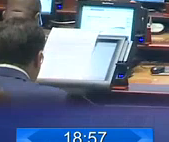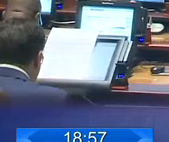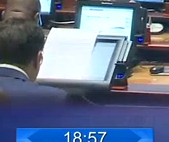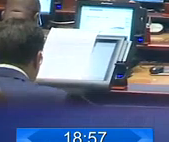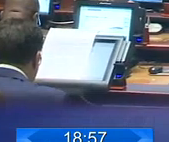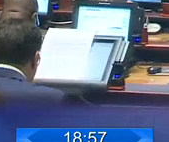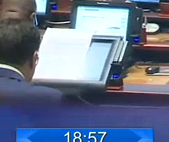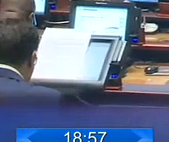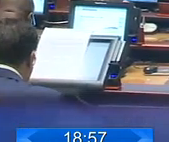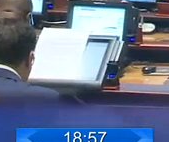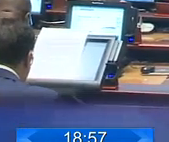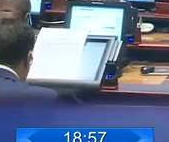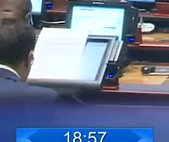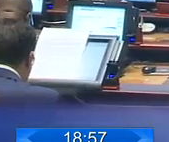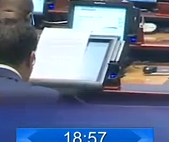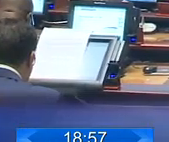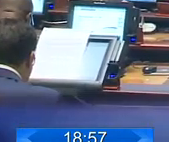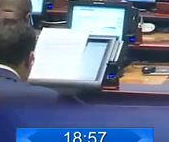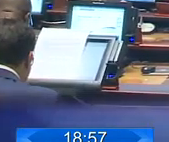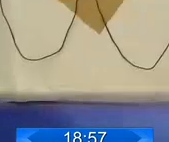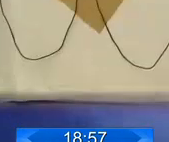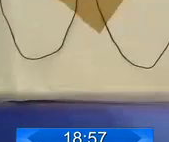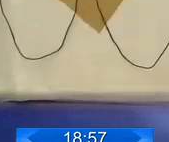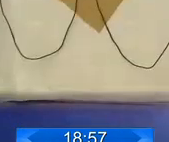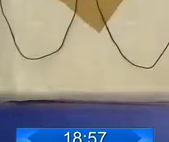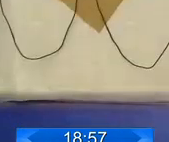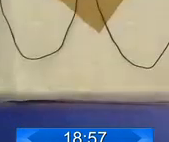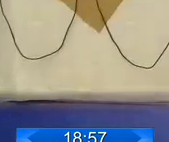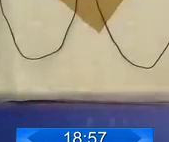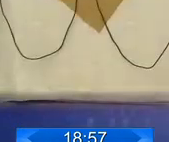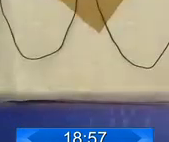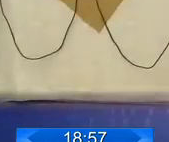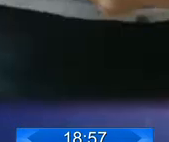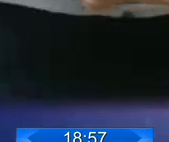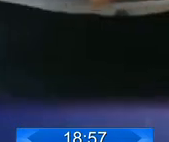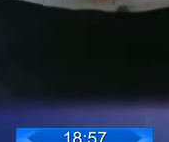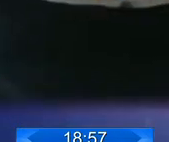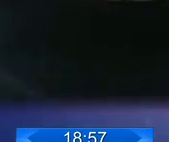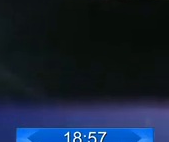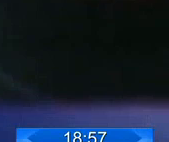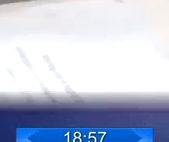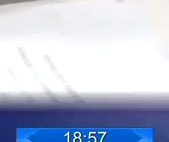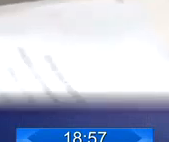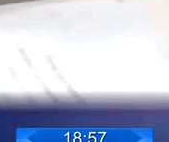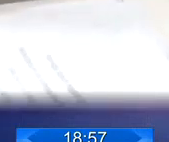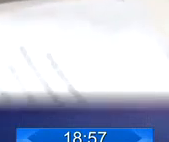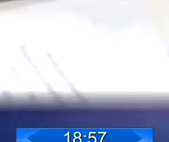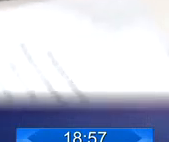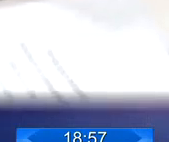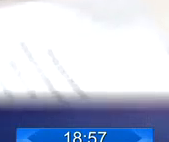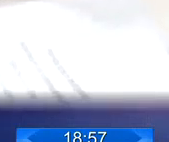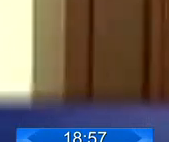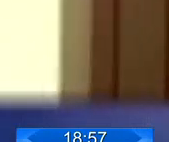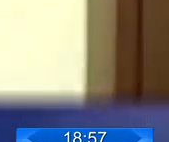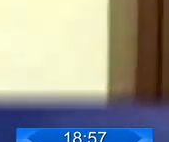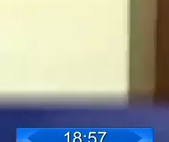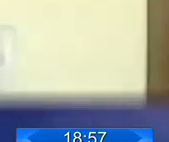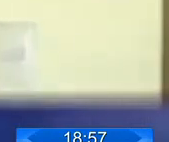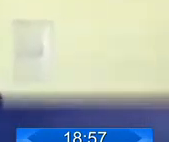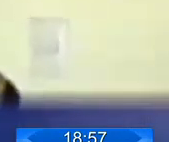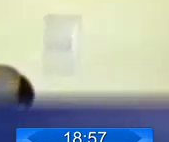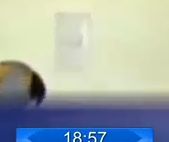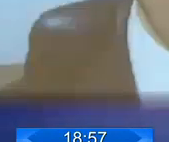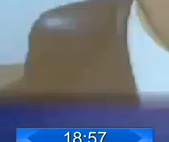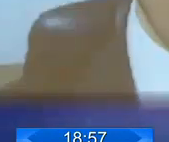Preocupación en la Asamblea ante la posibilidad de que el perito que investigó el asesinato del general Jorge Gabela no regrese